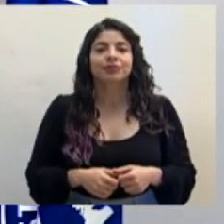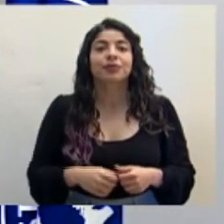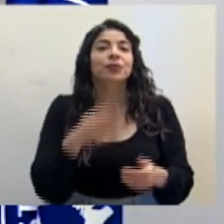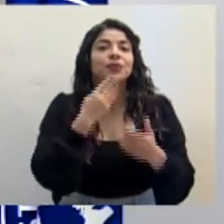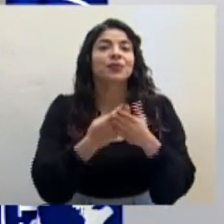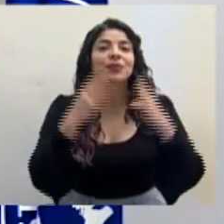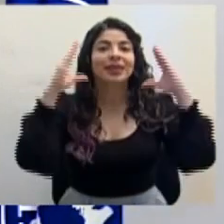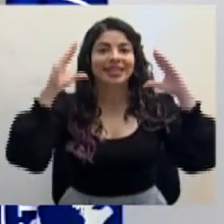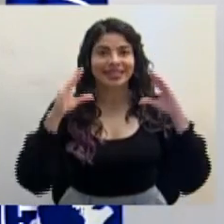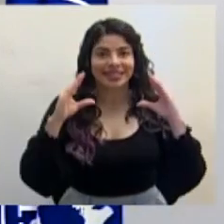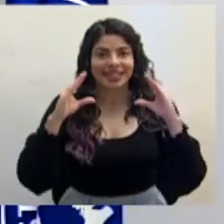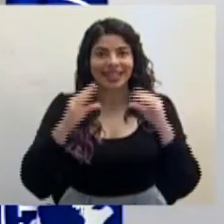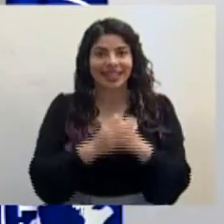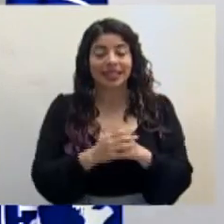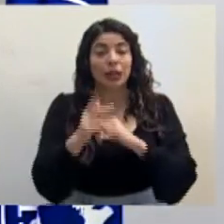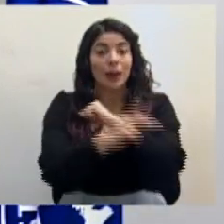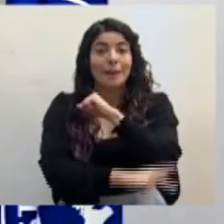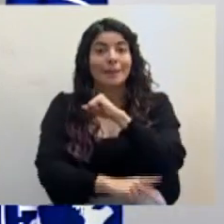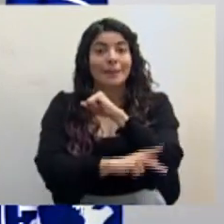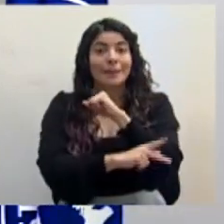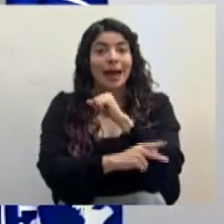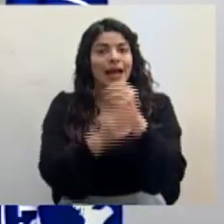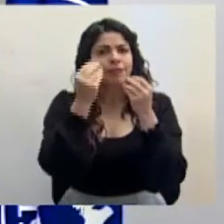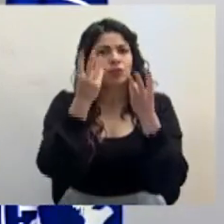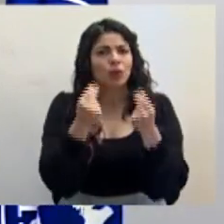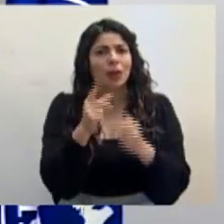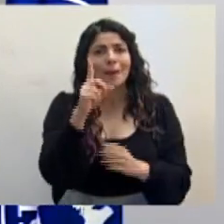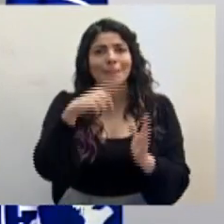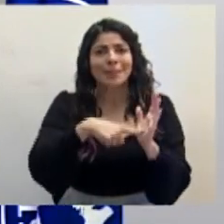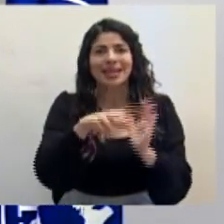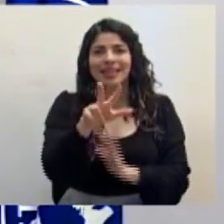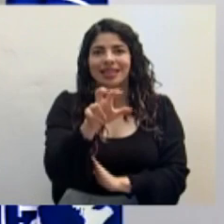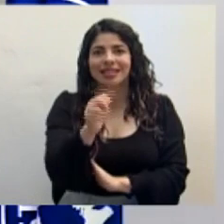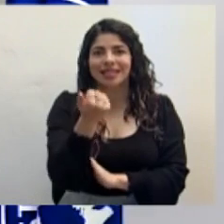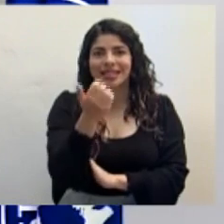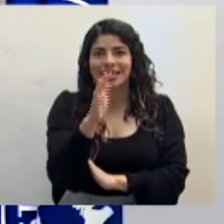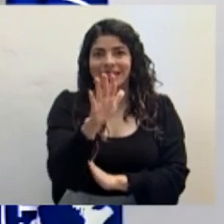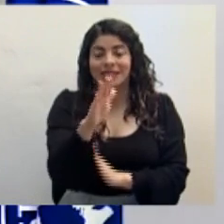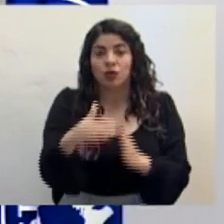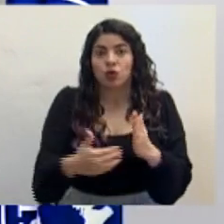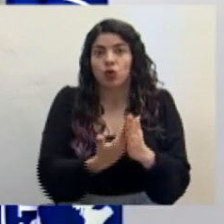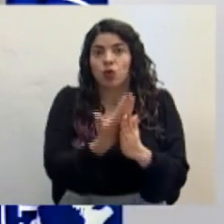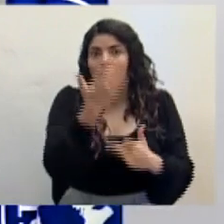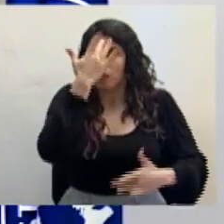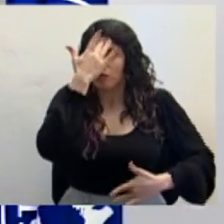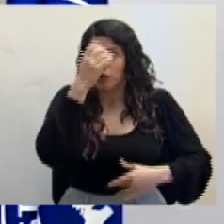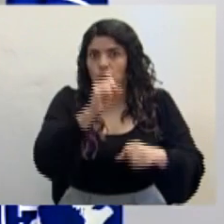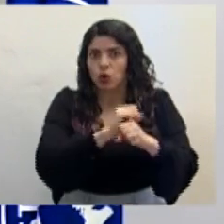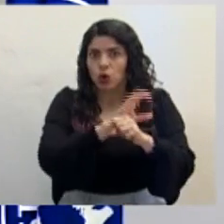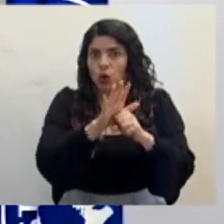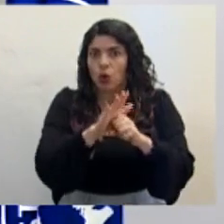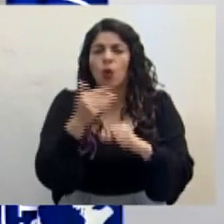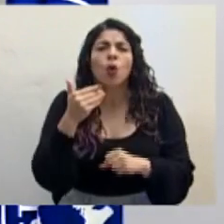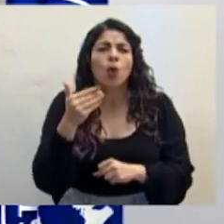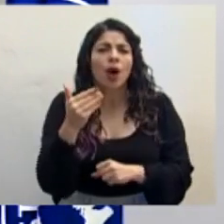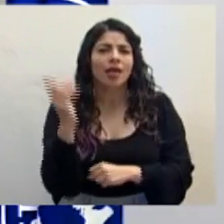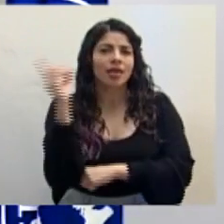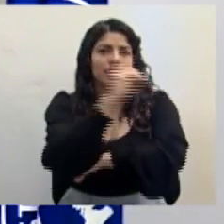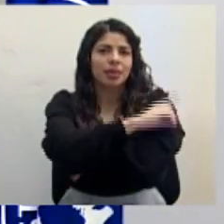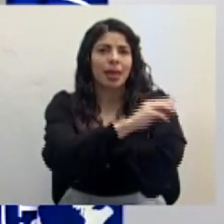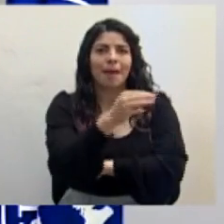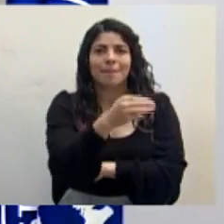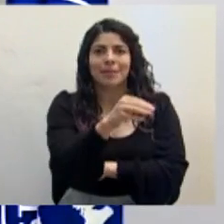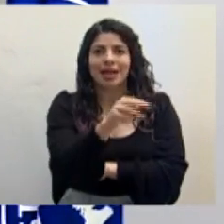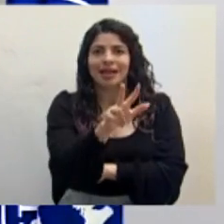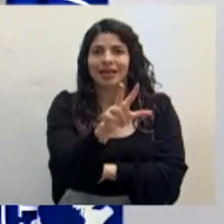Muy buenas tardes. El país registró 1.315 casos nuevos de COVID-19 para el día